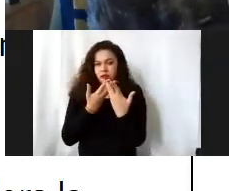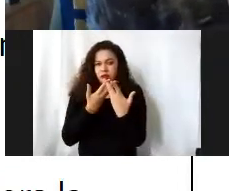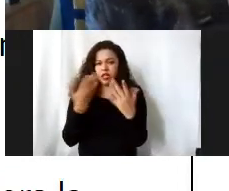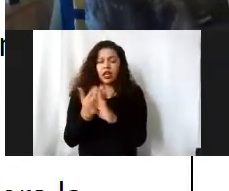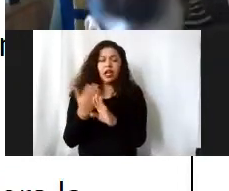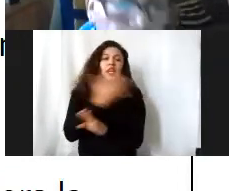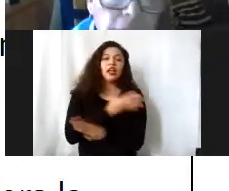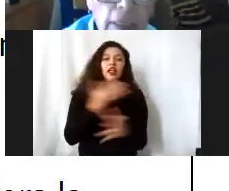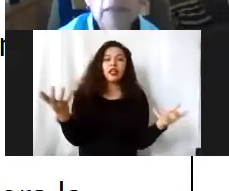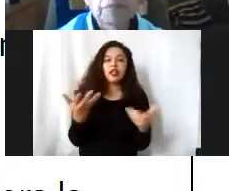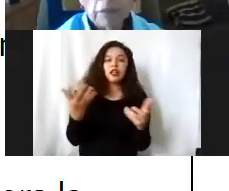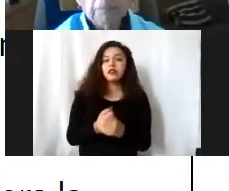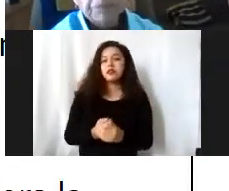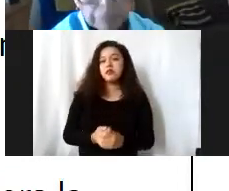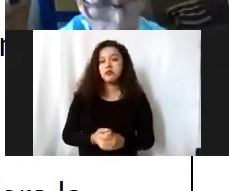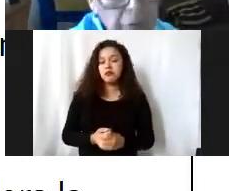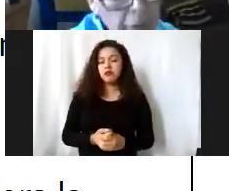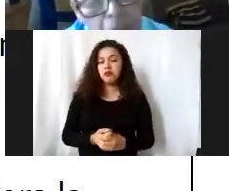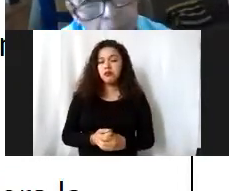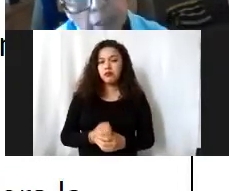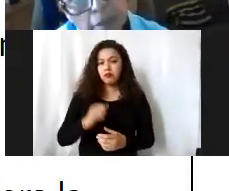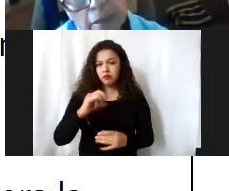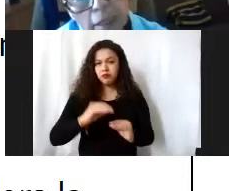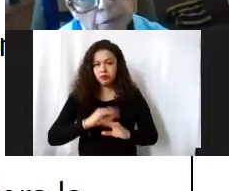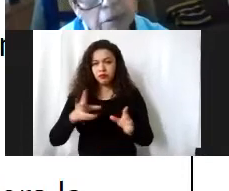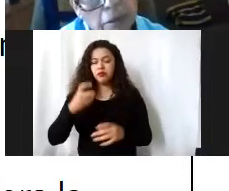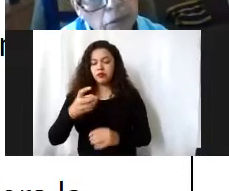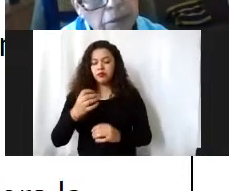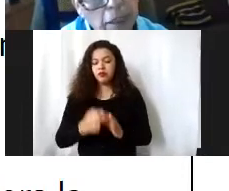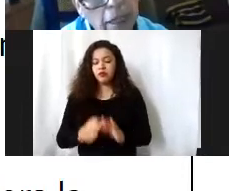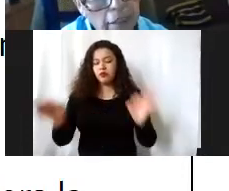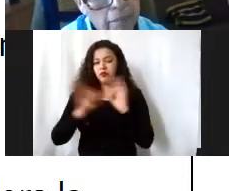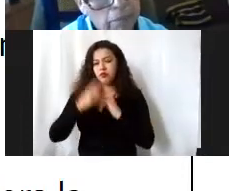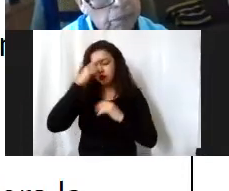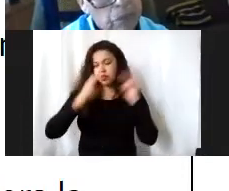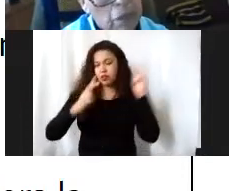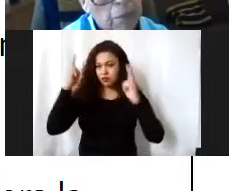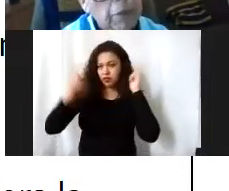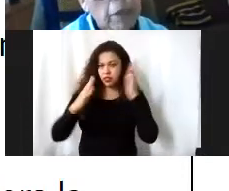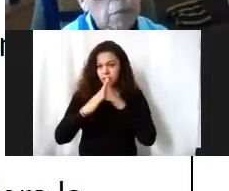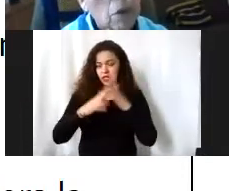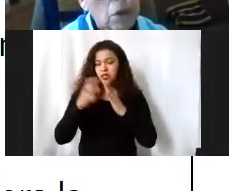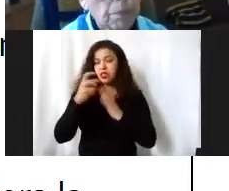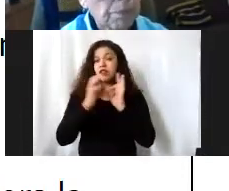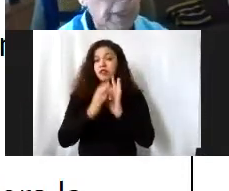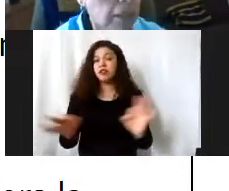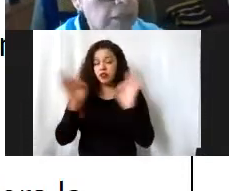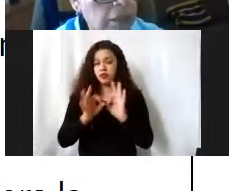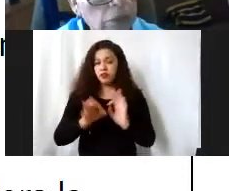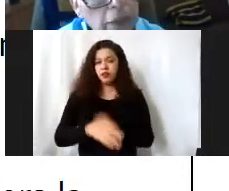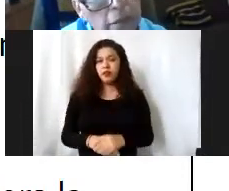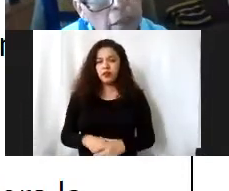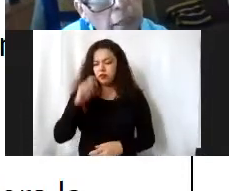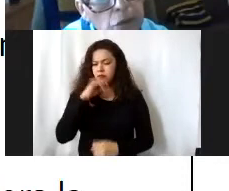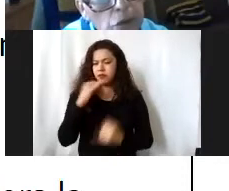anterioridad. Exactamente. De ahí la importancia de la visita domiciliaria, porque como bien dices,